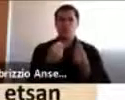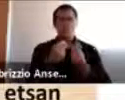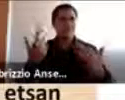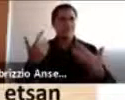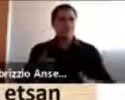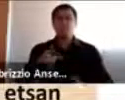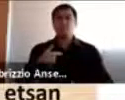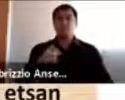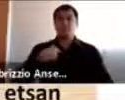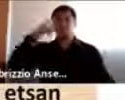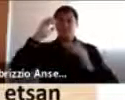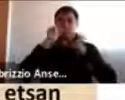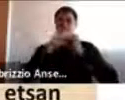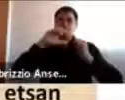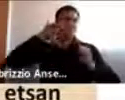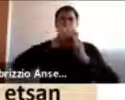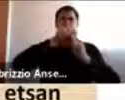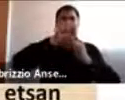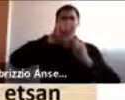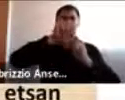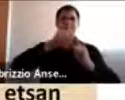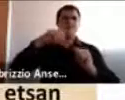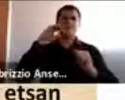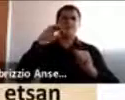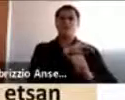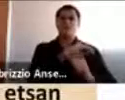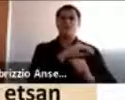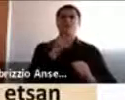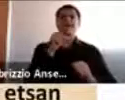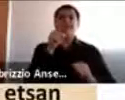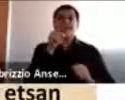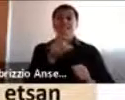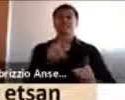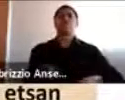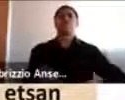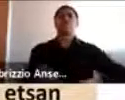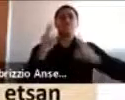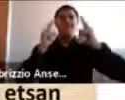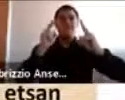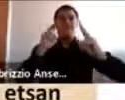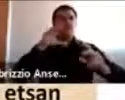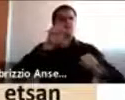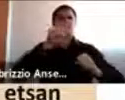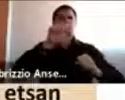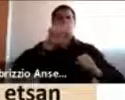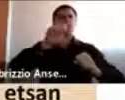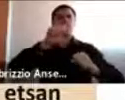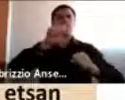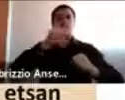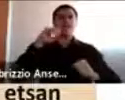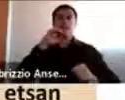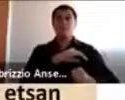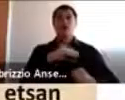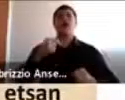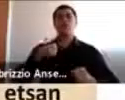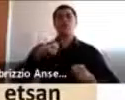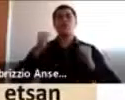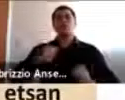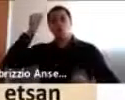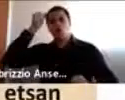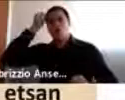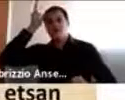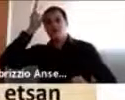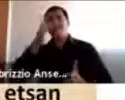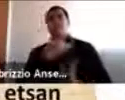ganamos fluidez en la tarea y eso es lo que nos posibilita también poder comprender lo que estamos leyendo bien, muchísimas